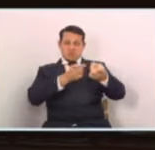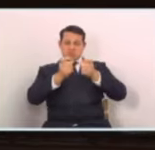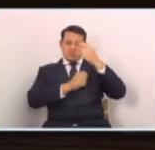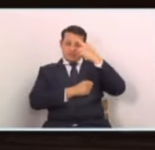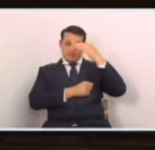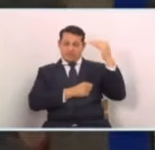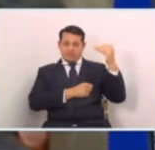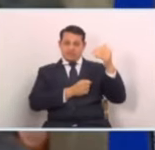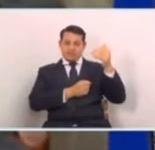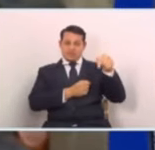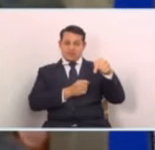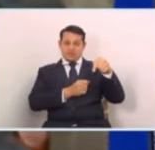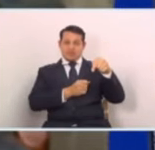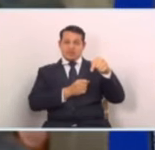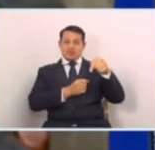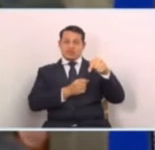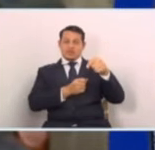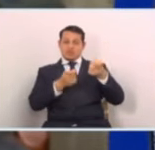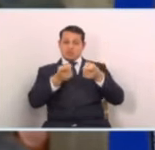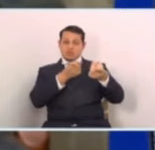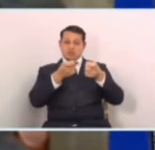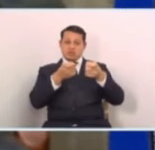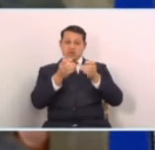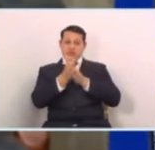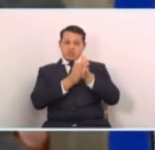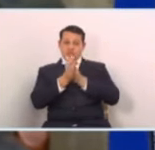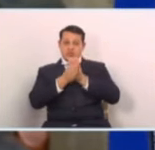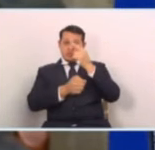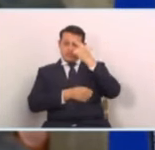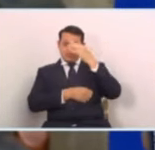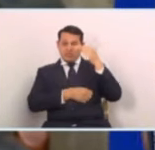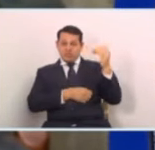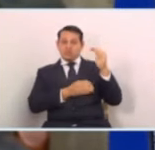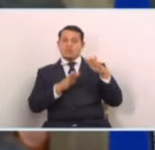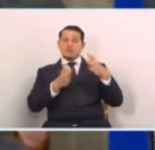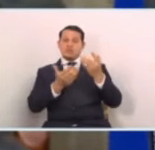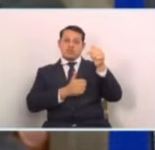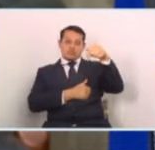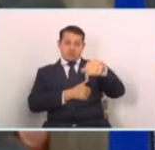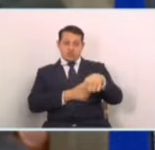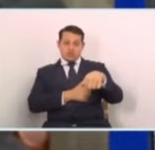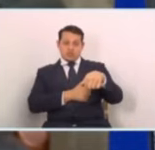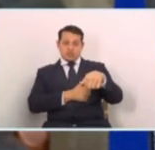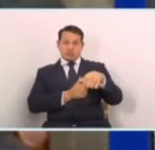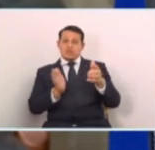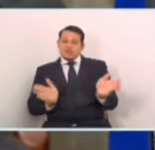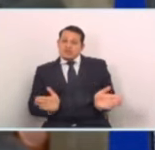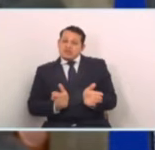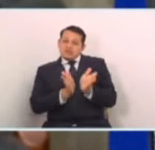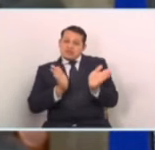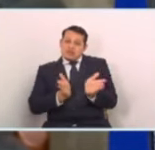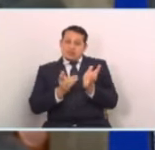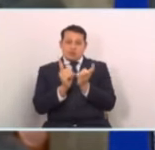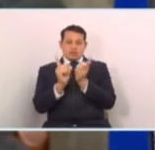algún momento se utilizó meramente para intereses políticos y que ahora se